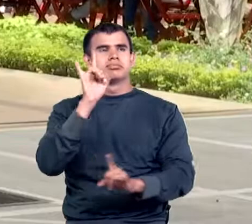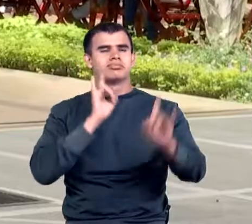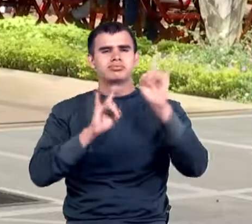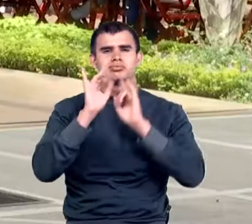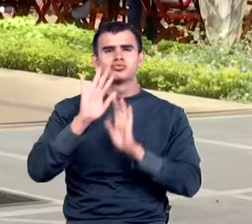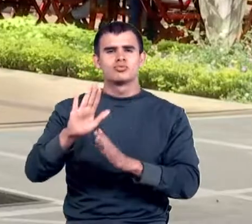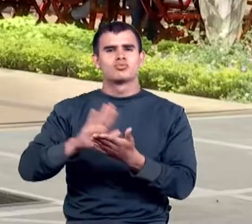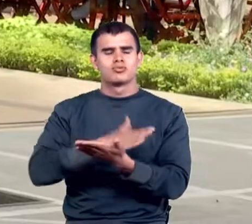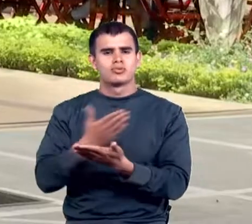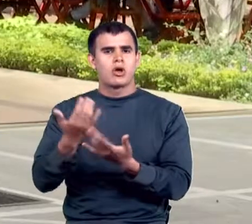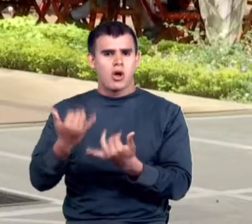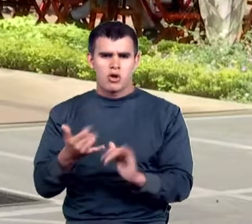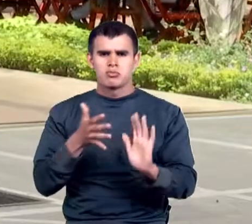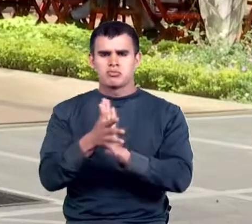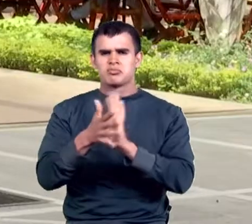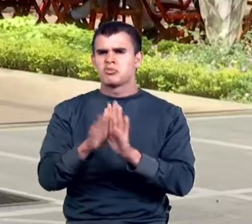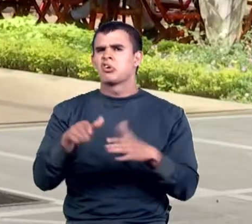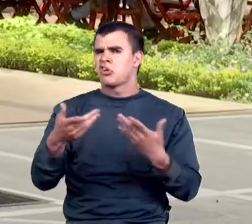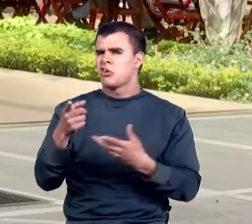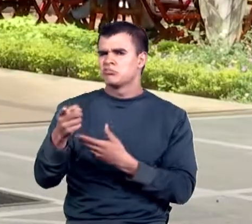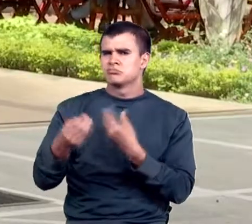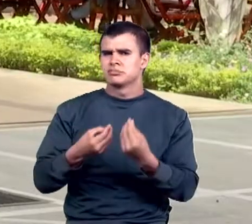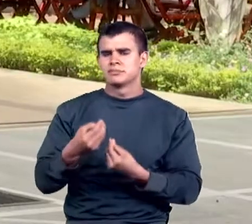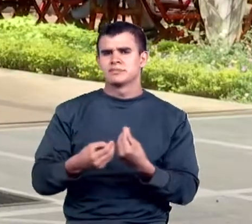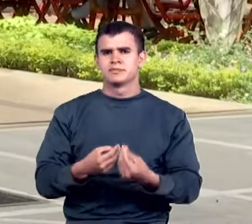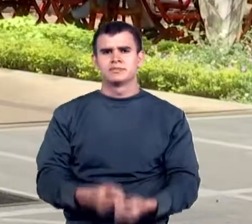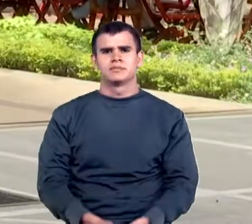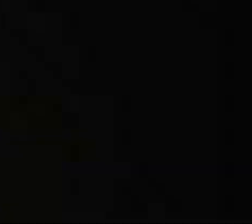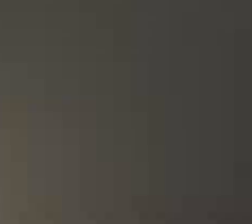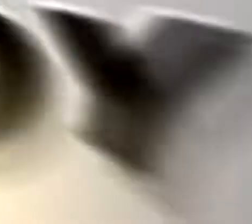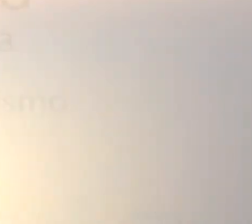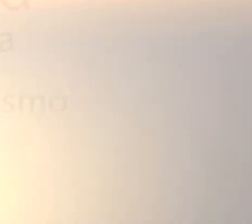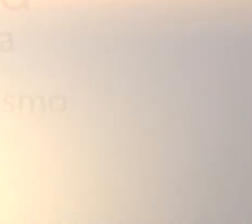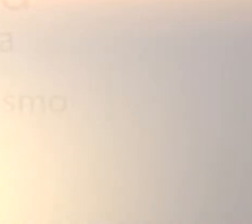público mucho más amplio. Hoy nos cuentan cómo lo hacen.